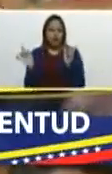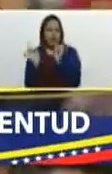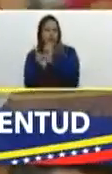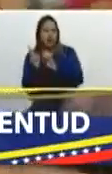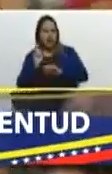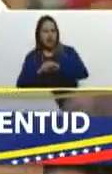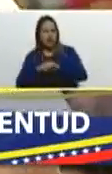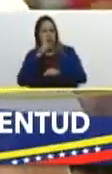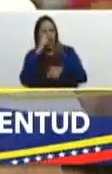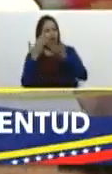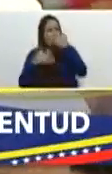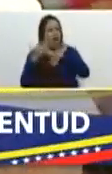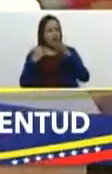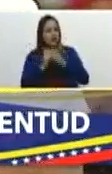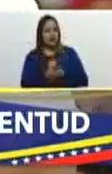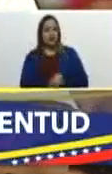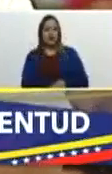unos años atrás,